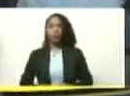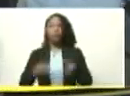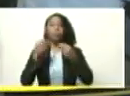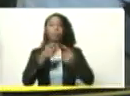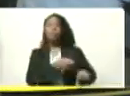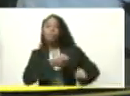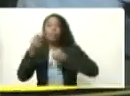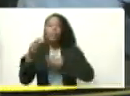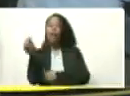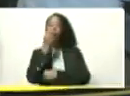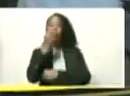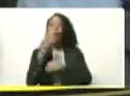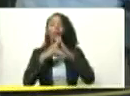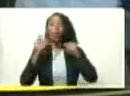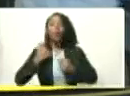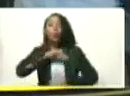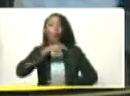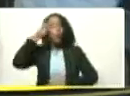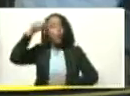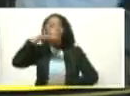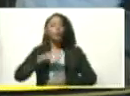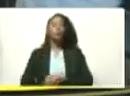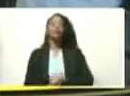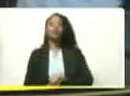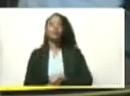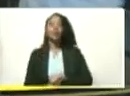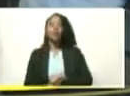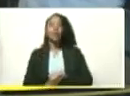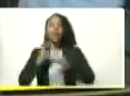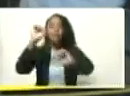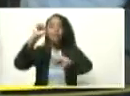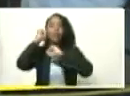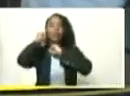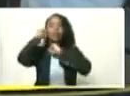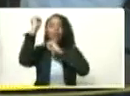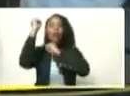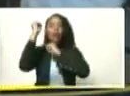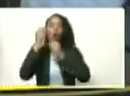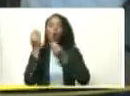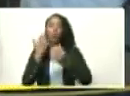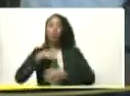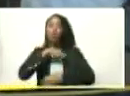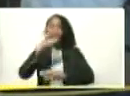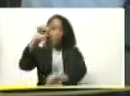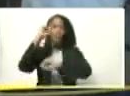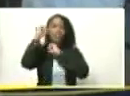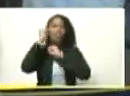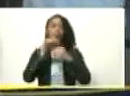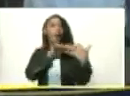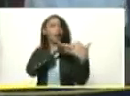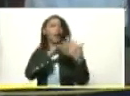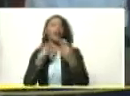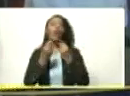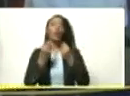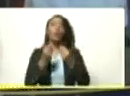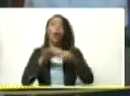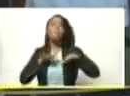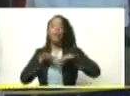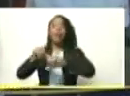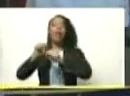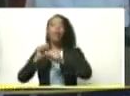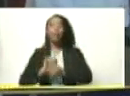el alimento a todo nuestro pueblo y vencer, como hemos vencido, la guerra económica